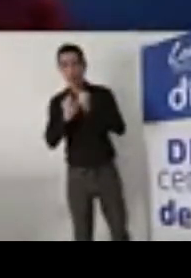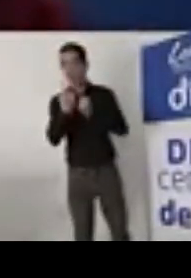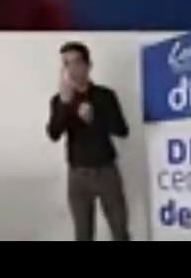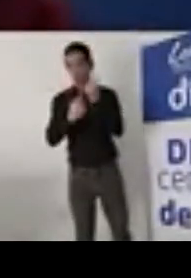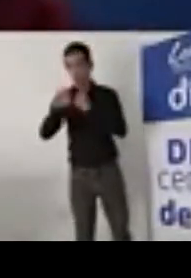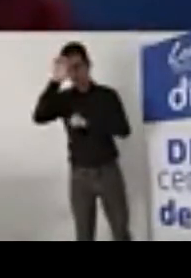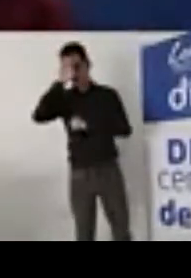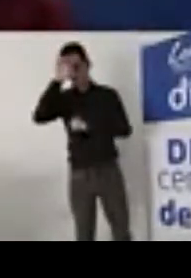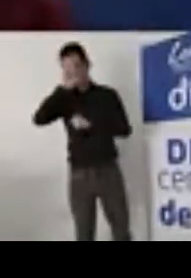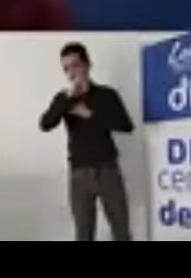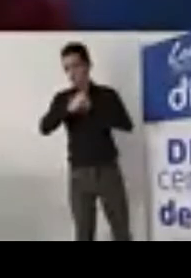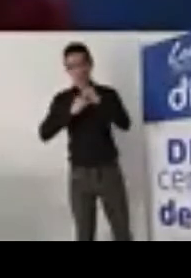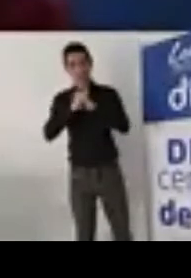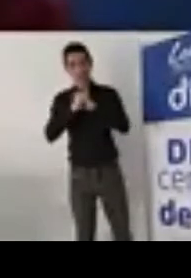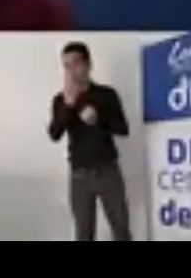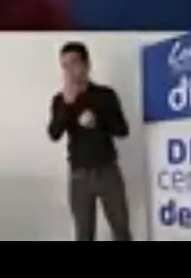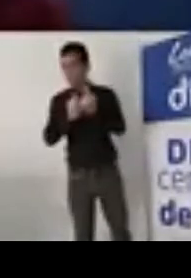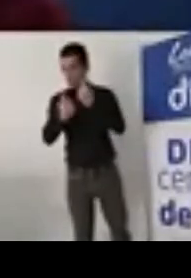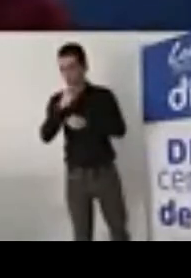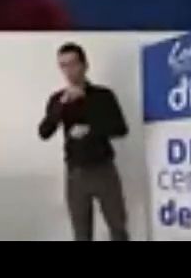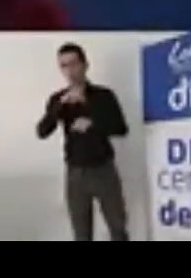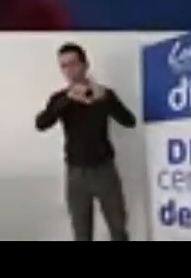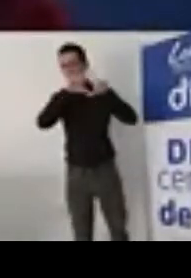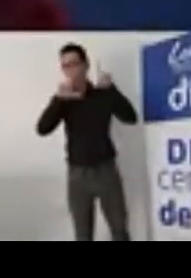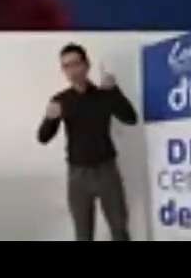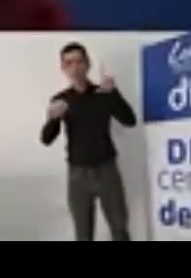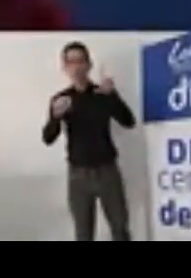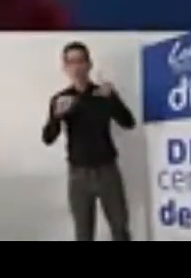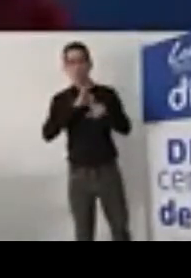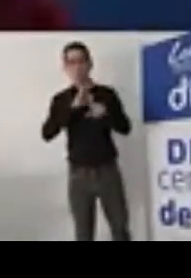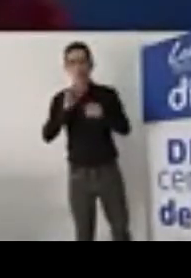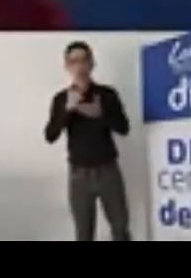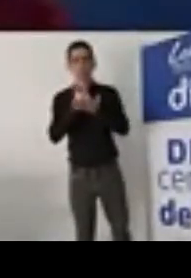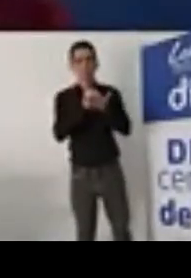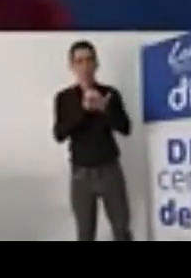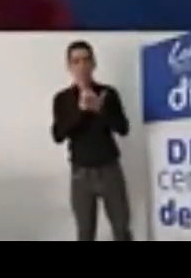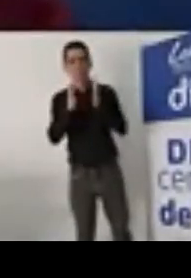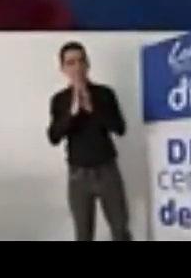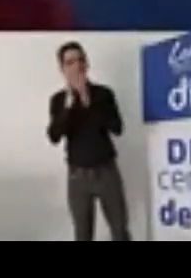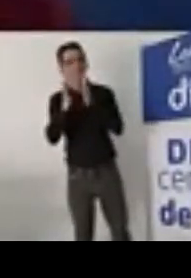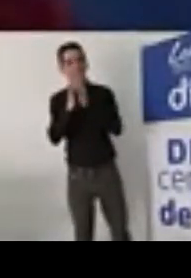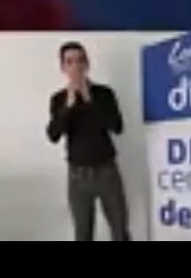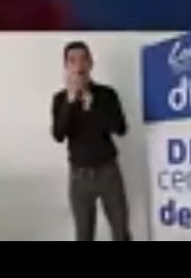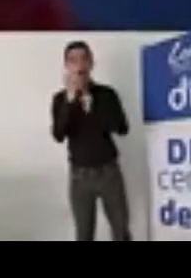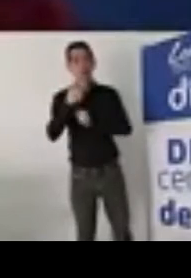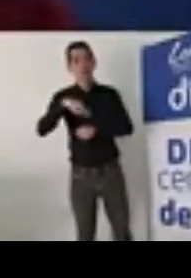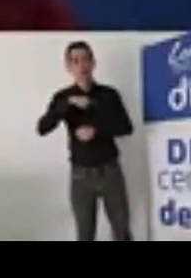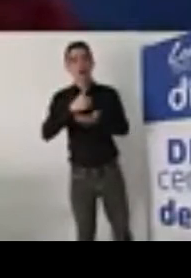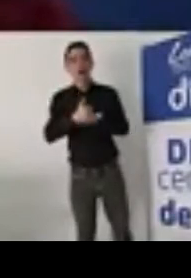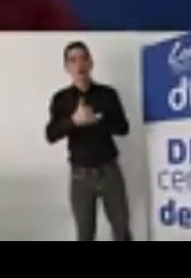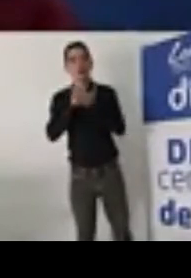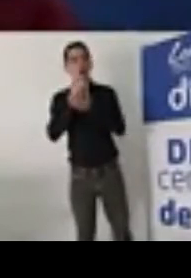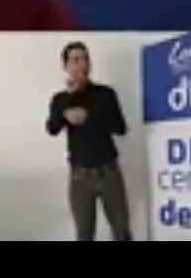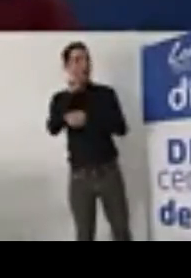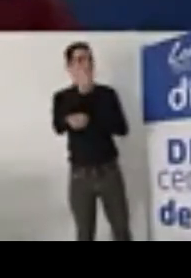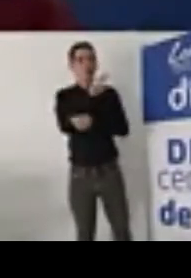sobre todo la participación. El tener esta visión externa nos ayuda también como municipio a crecer y a seguir fomentando y